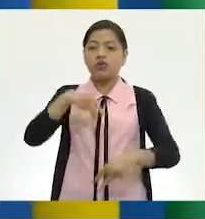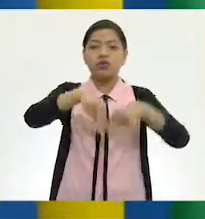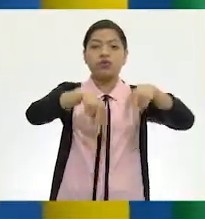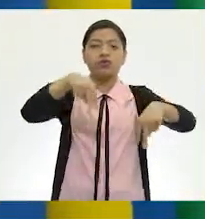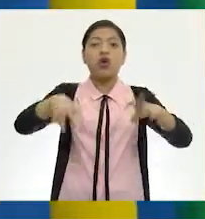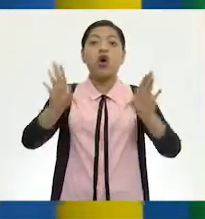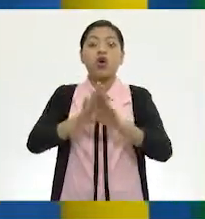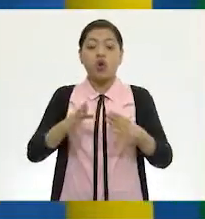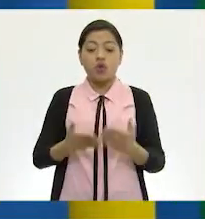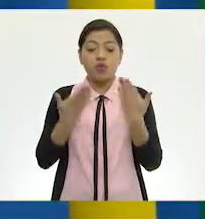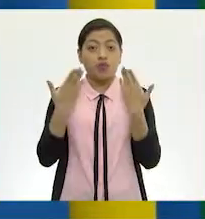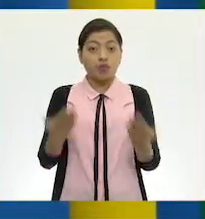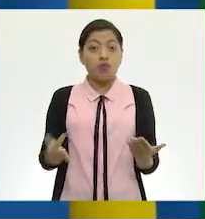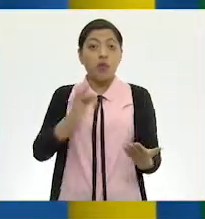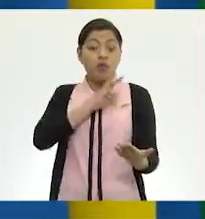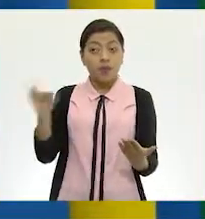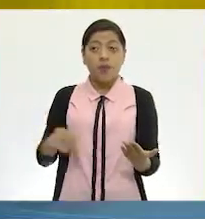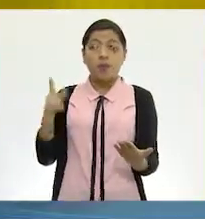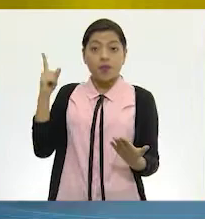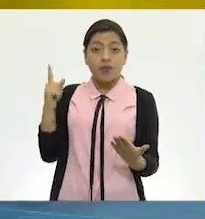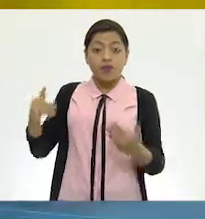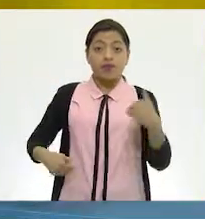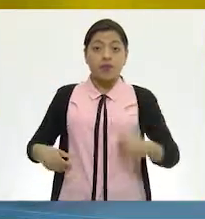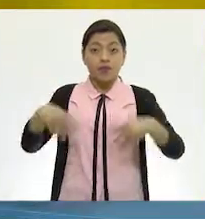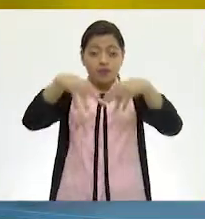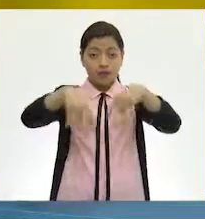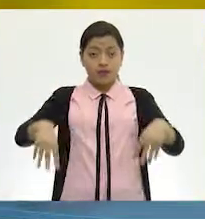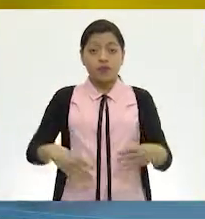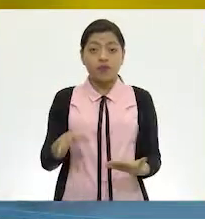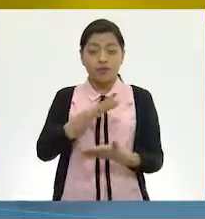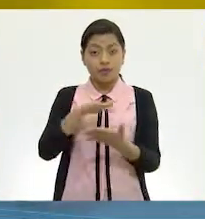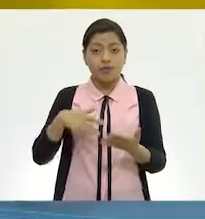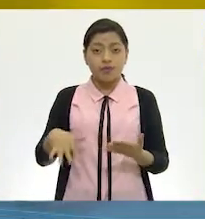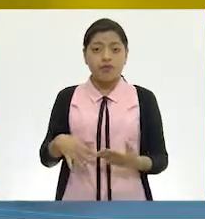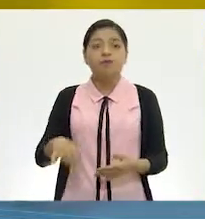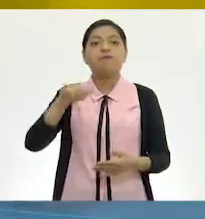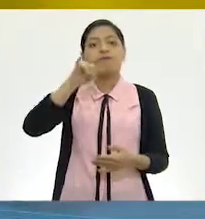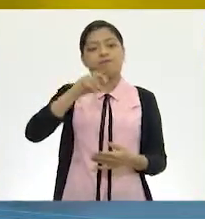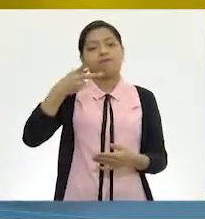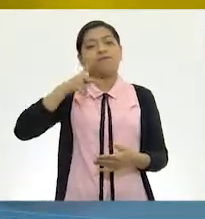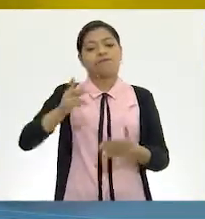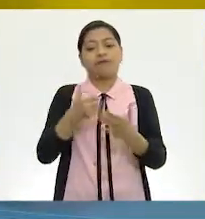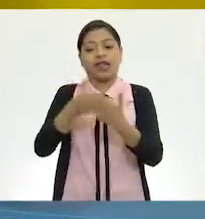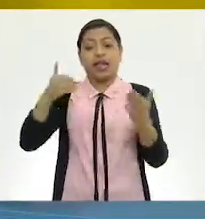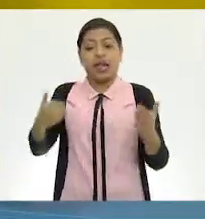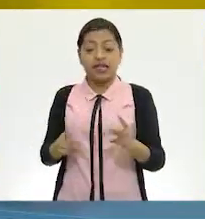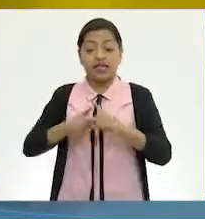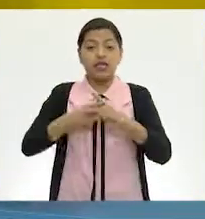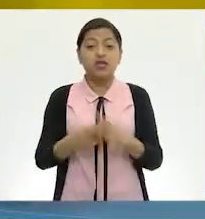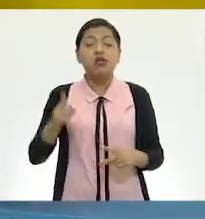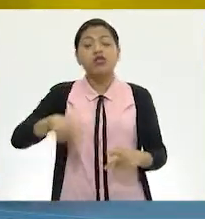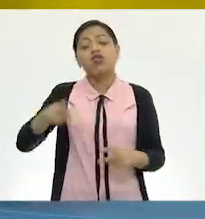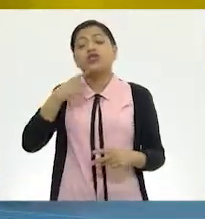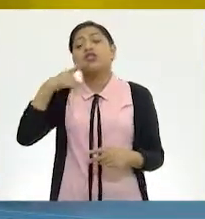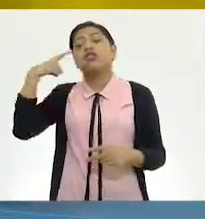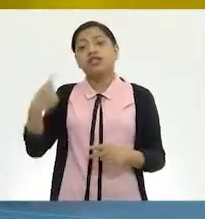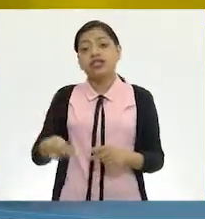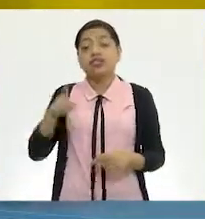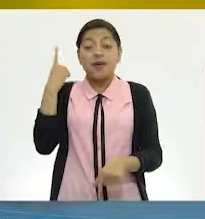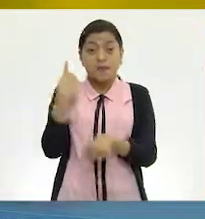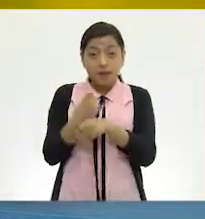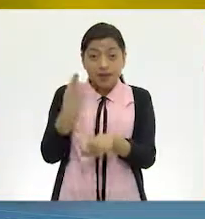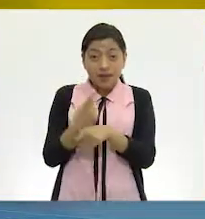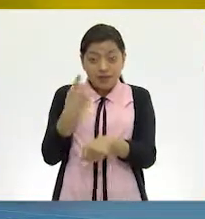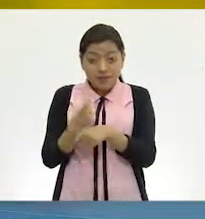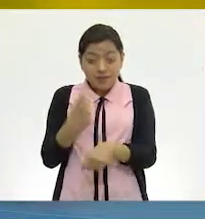atril. ¿Lo podríamos hacer? Sí, pero fíjate que antes de empezar a hacerlo, lo que te quiero decir es que lo primero que tenemos que hacer para ya